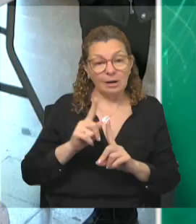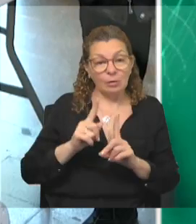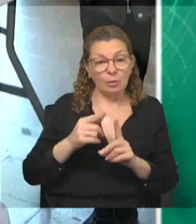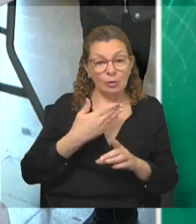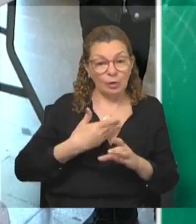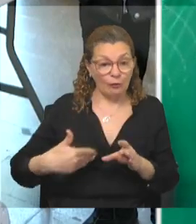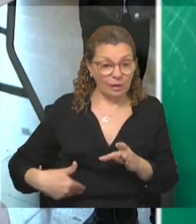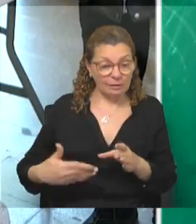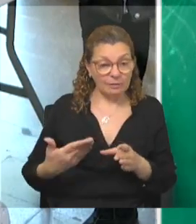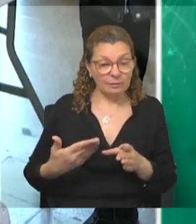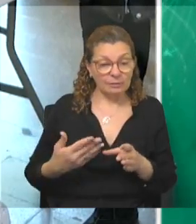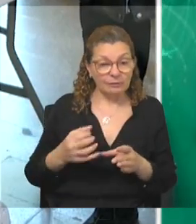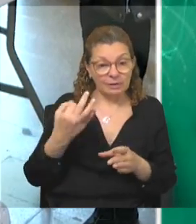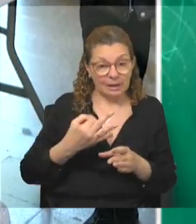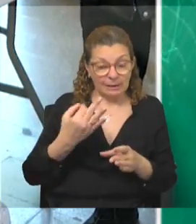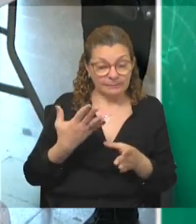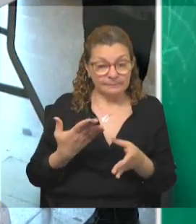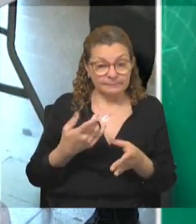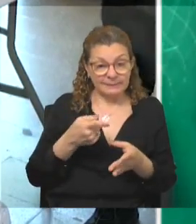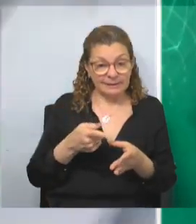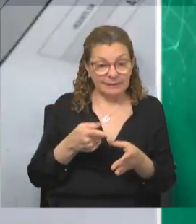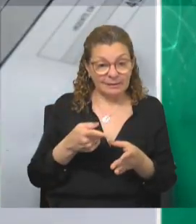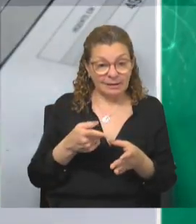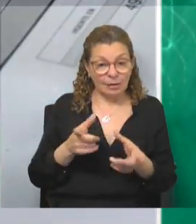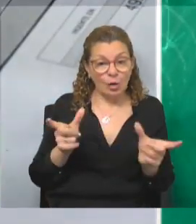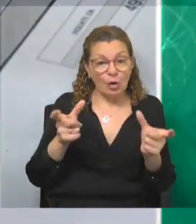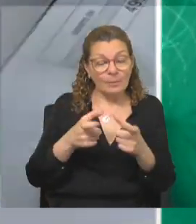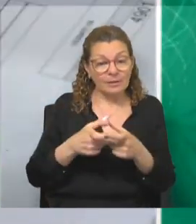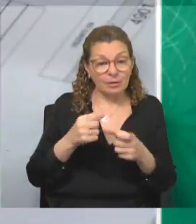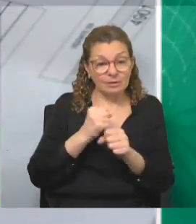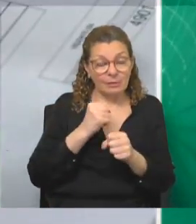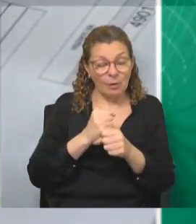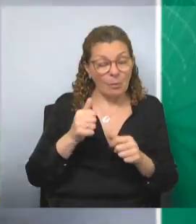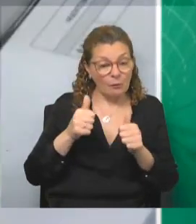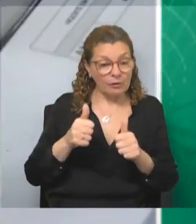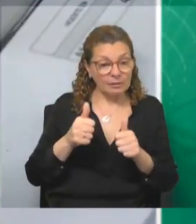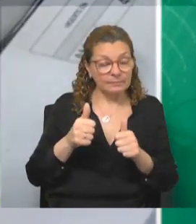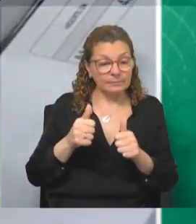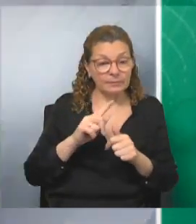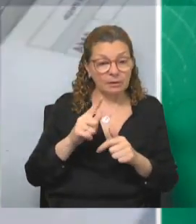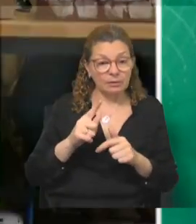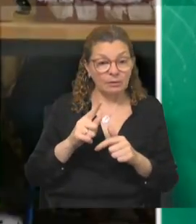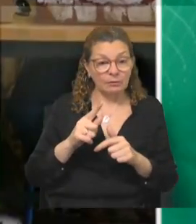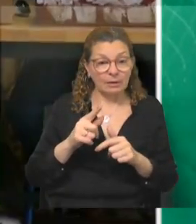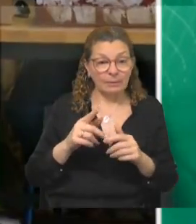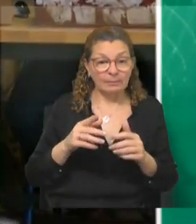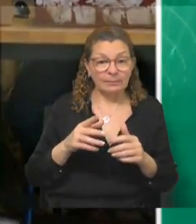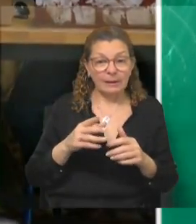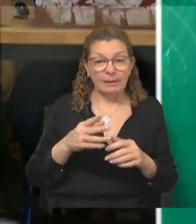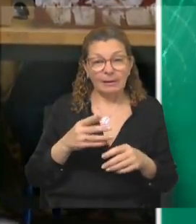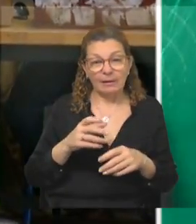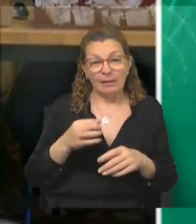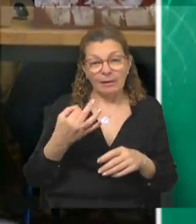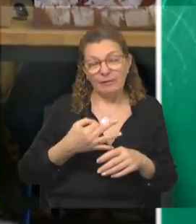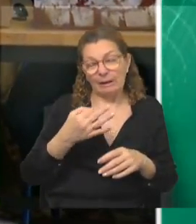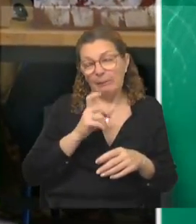de gobierno Lo cierto es que en esa en esa comisión que trabajó muy bien y que no fue una pantomima como dijo c